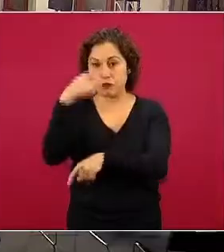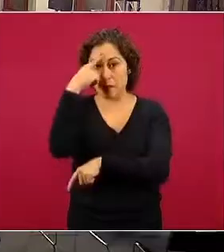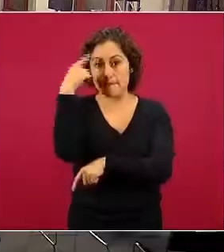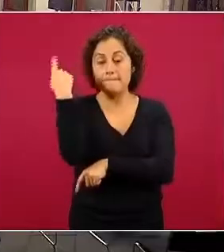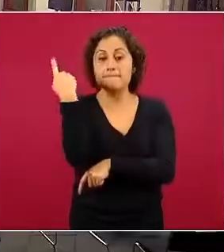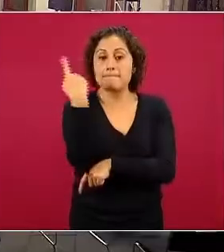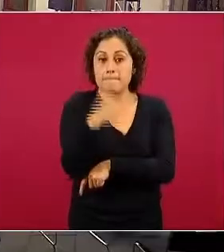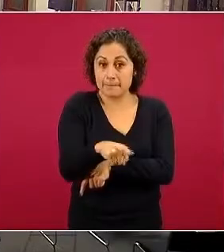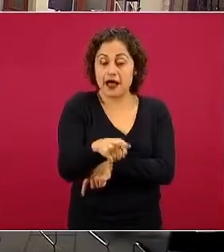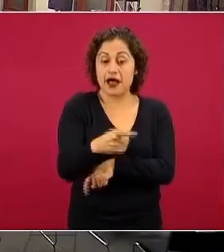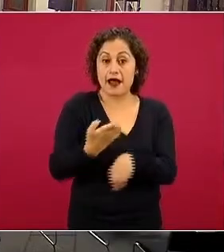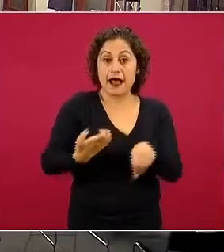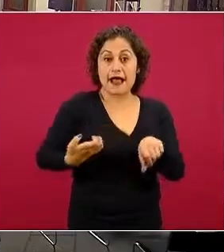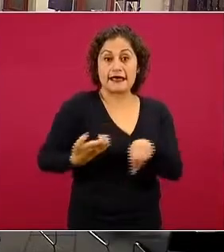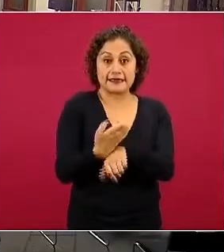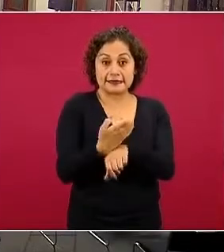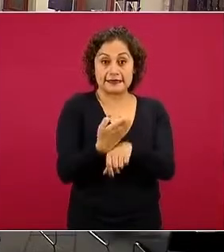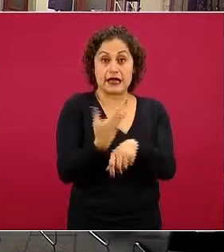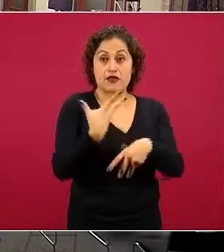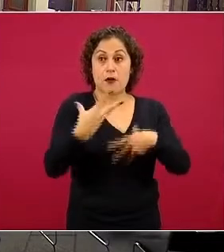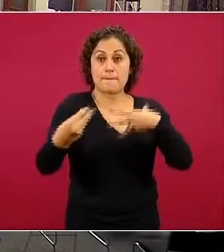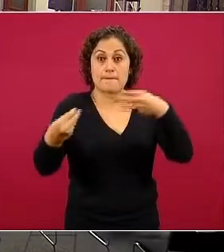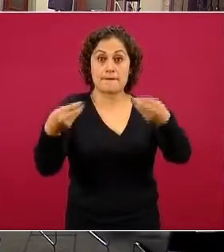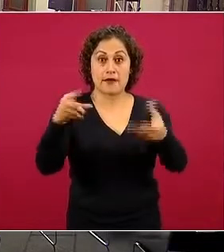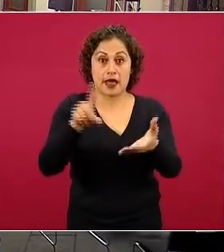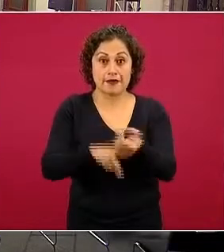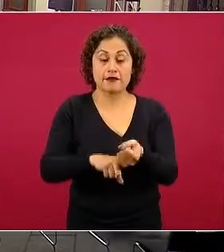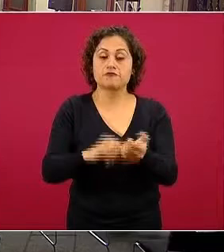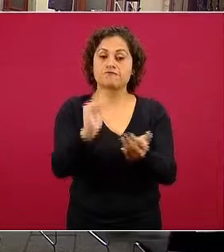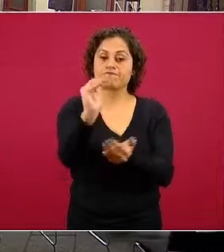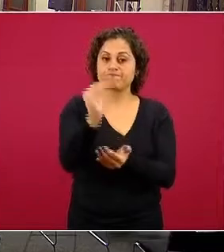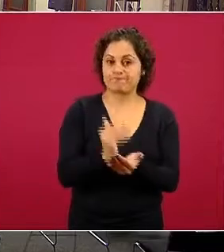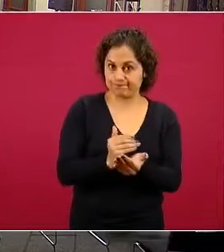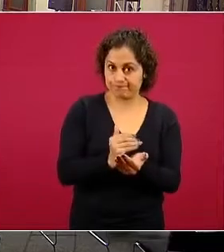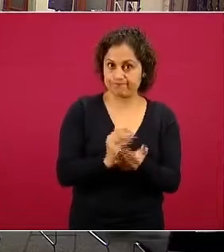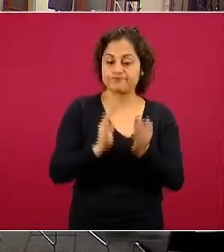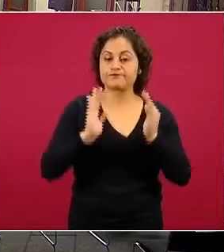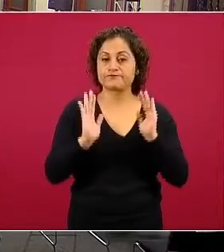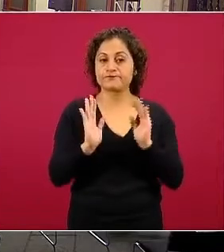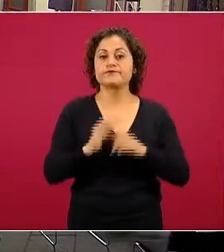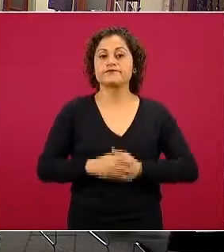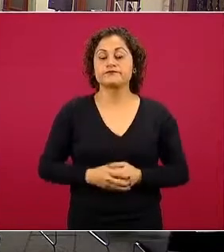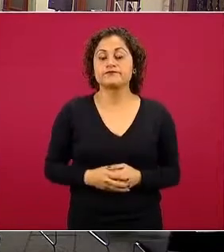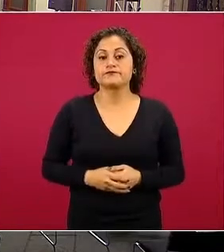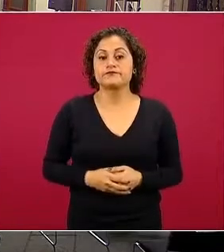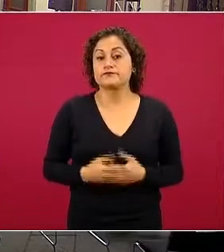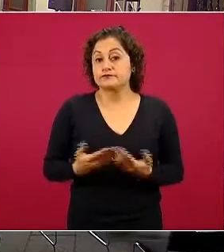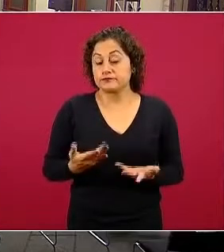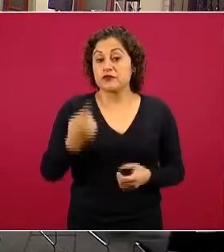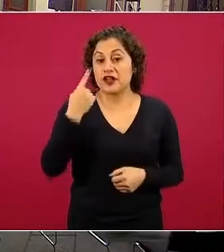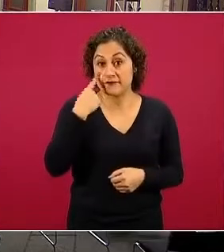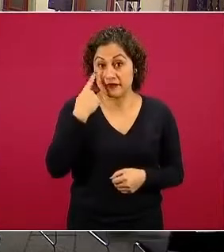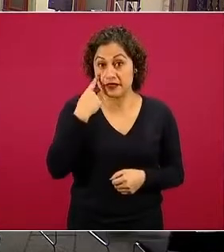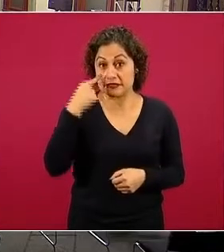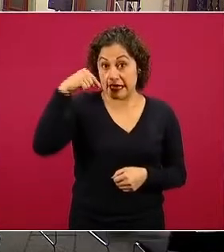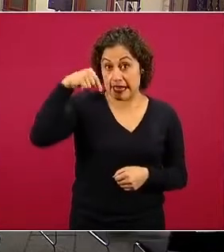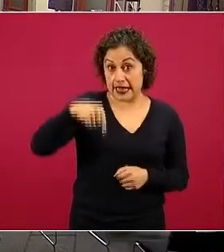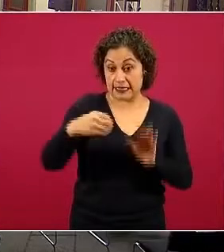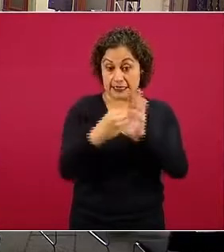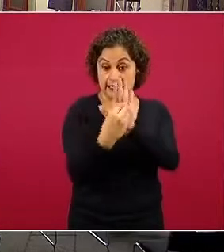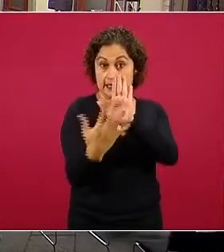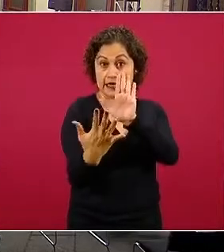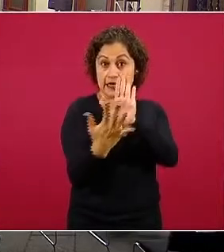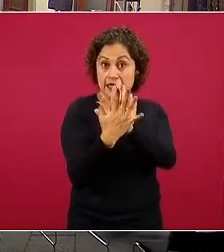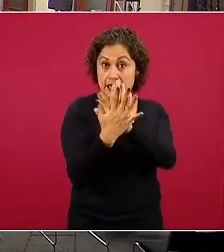rapidez el riesgo epidémico que tienen, que aquí se planta aún como rojo, pero que